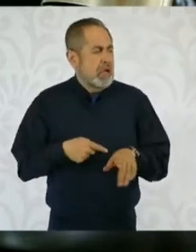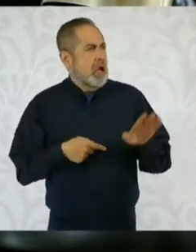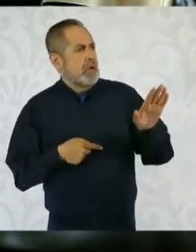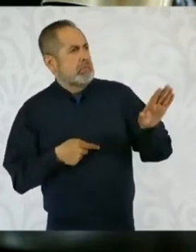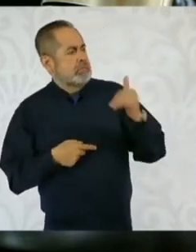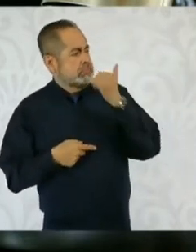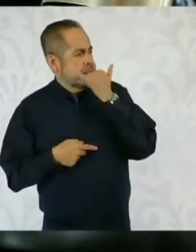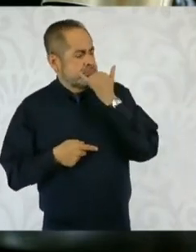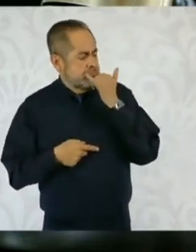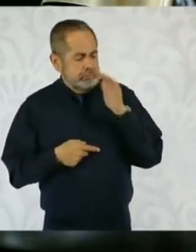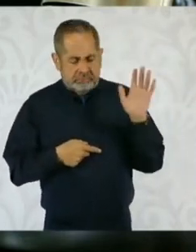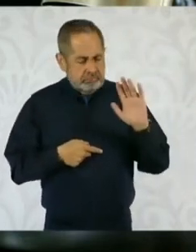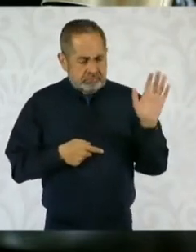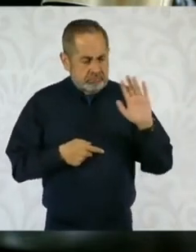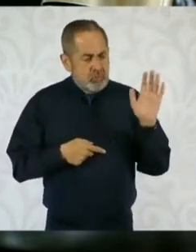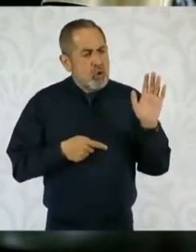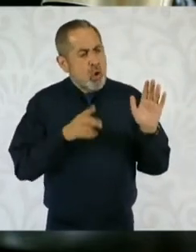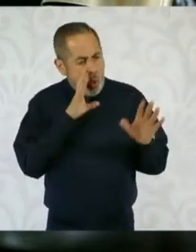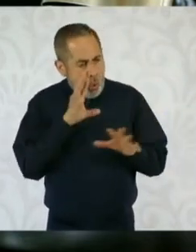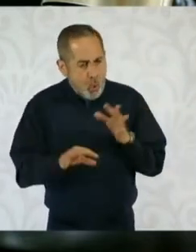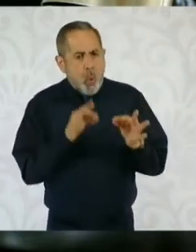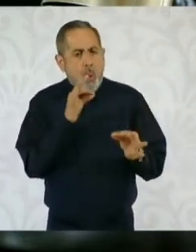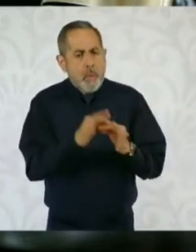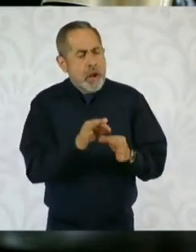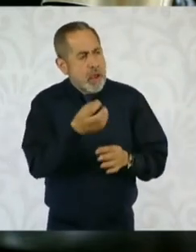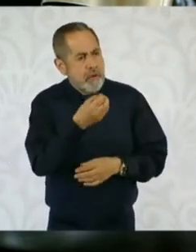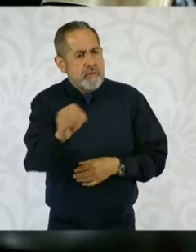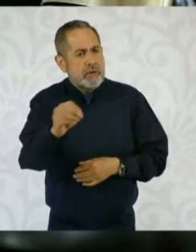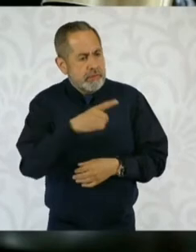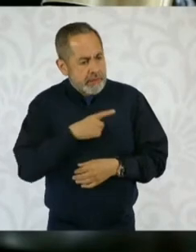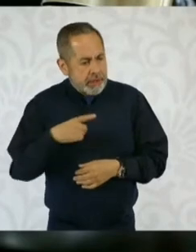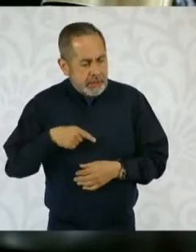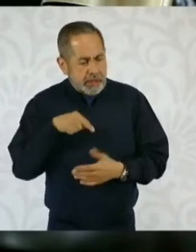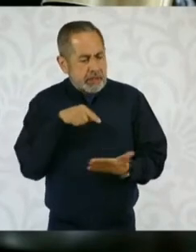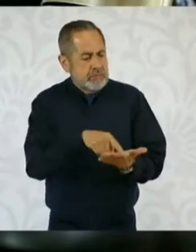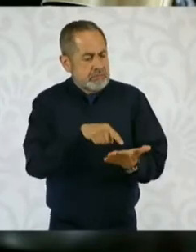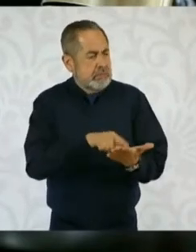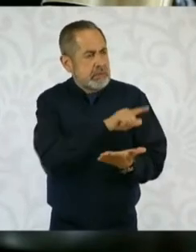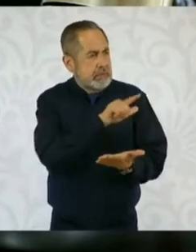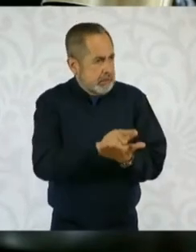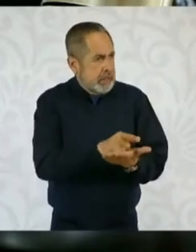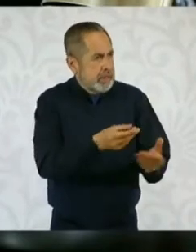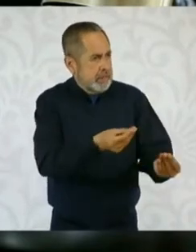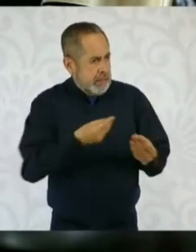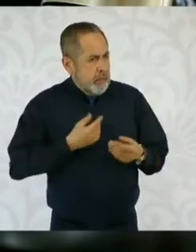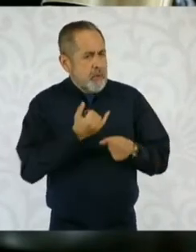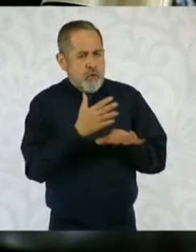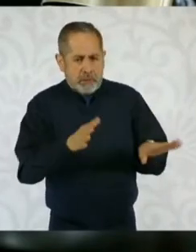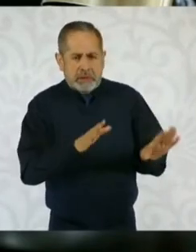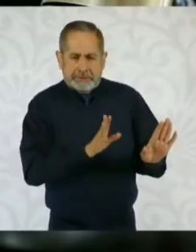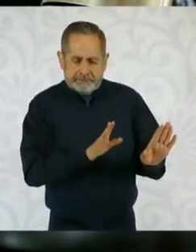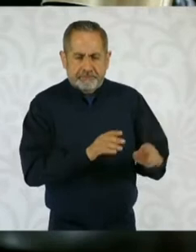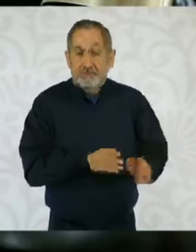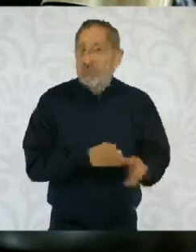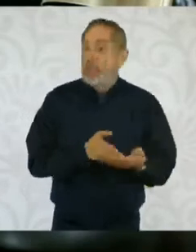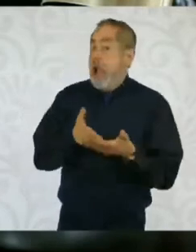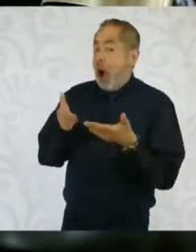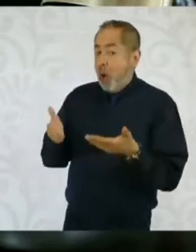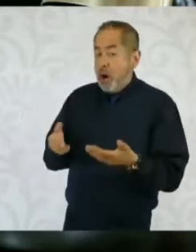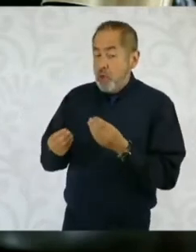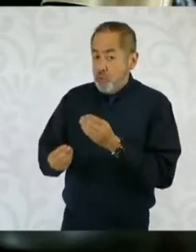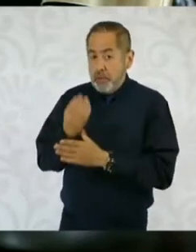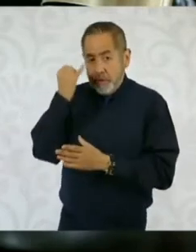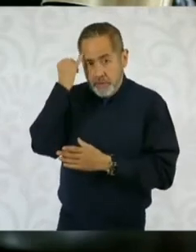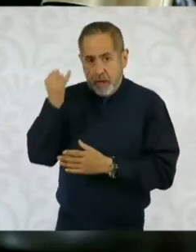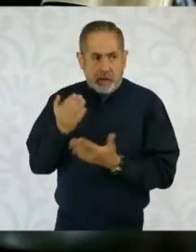yo necesito que esta persona cumpla con su obligación de proporcionar información. En el nuevo esquema, pues